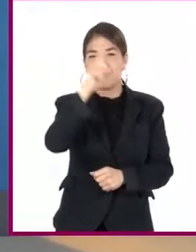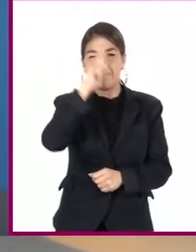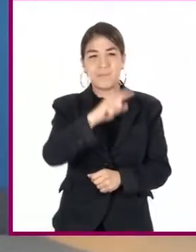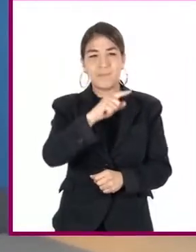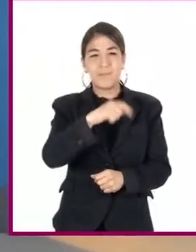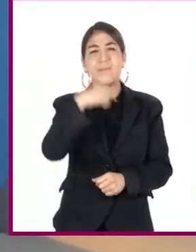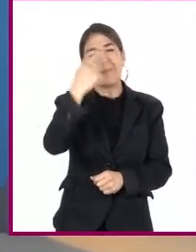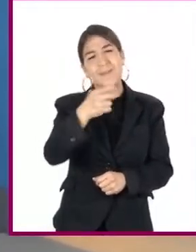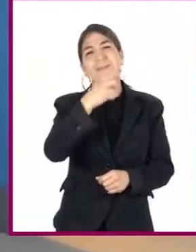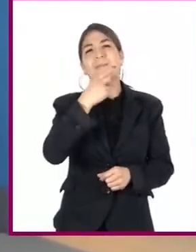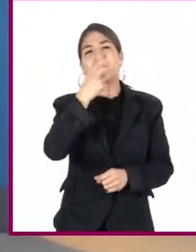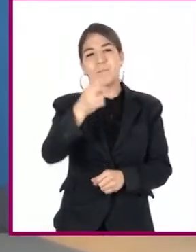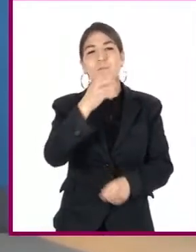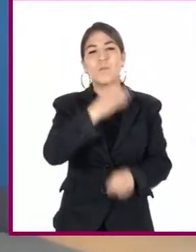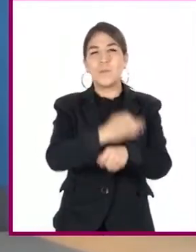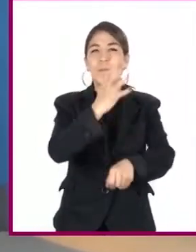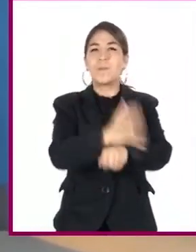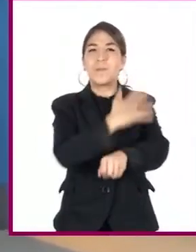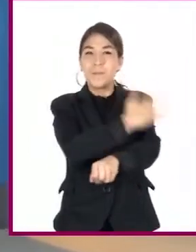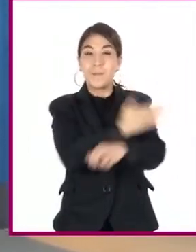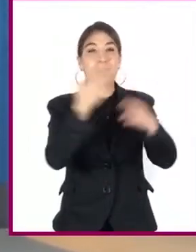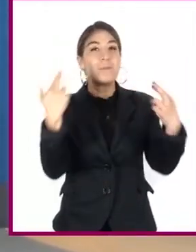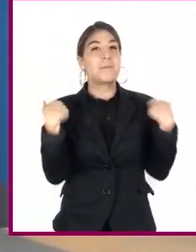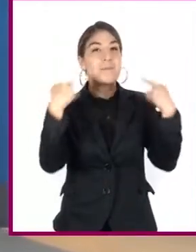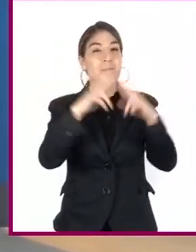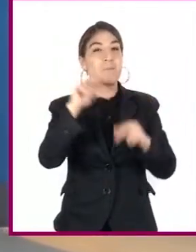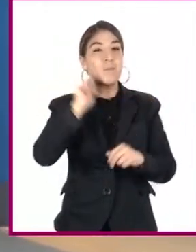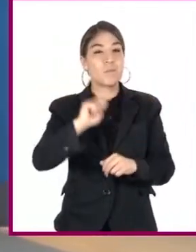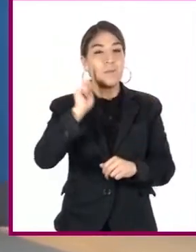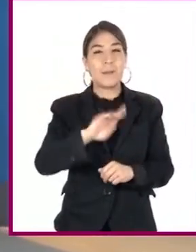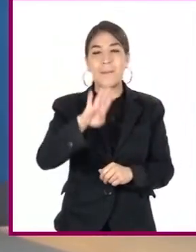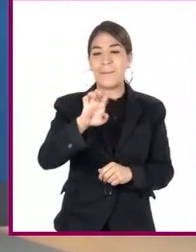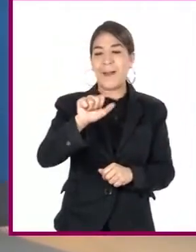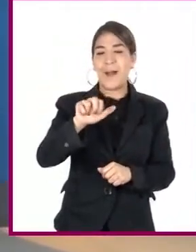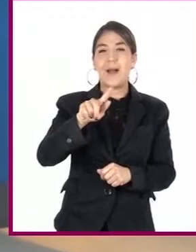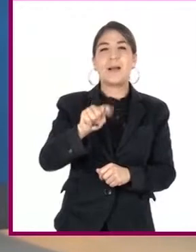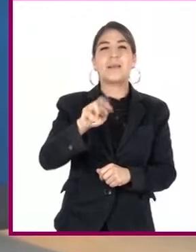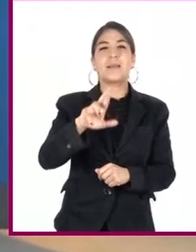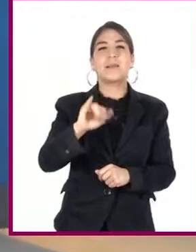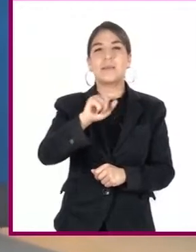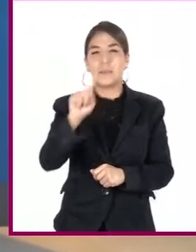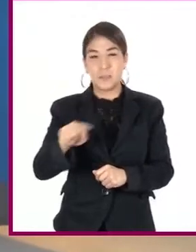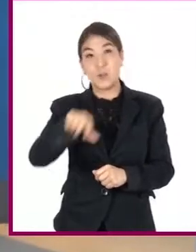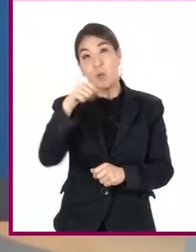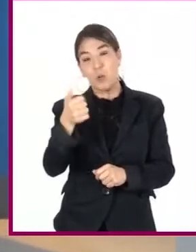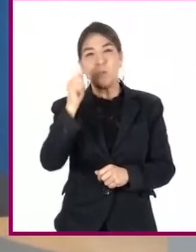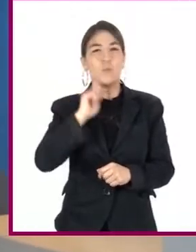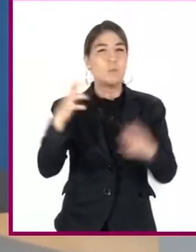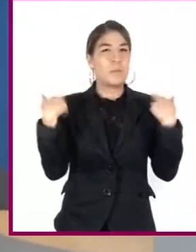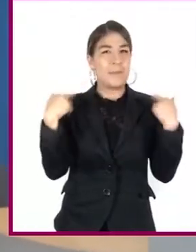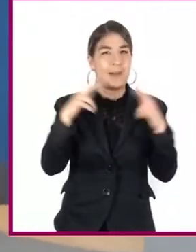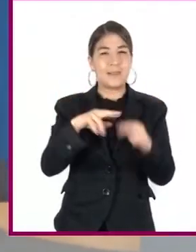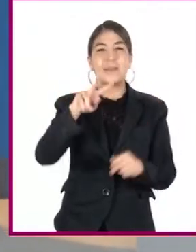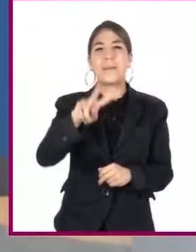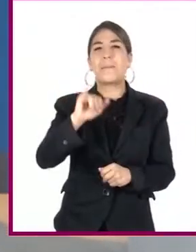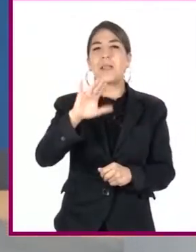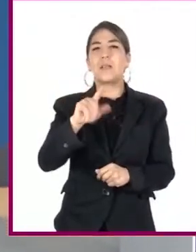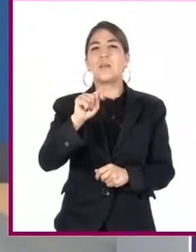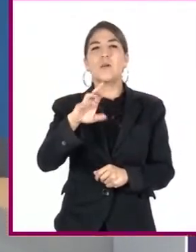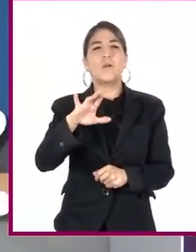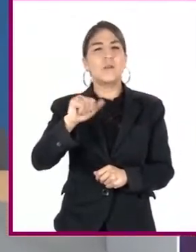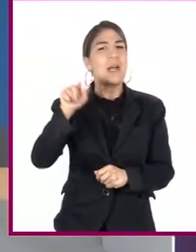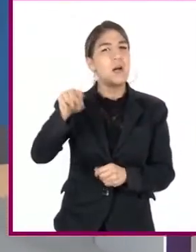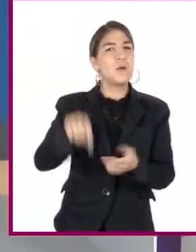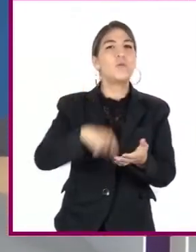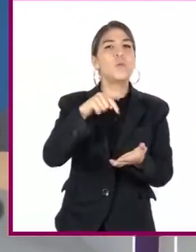y acompañados por las maestras Beatriz Puig Arrioja y Victoria Carmona González, ambas del maravilloso